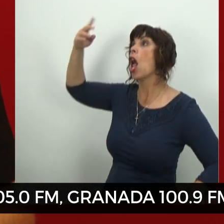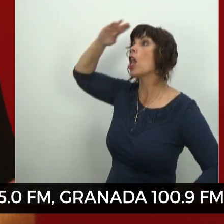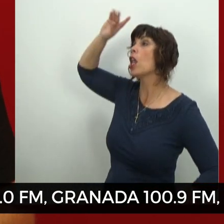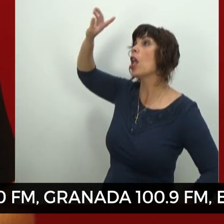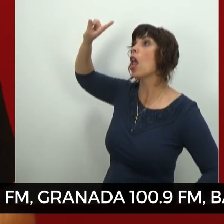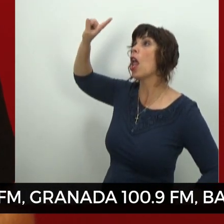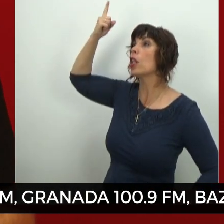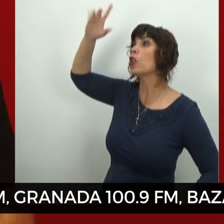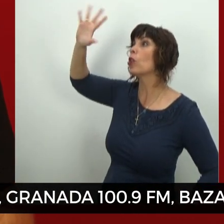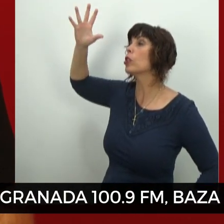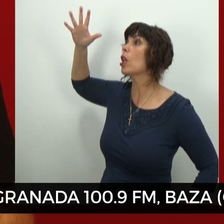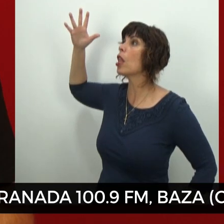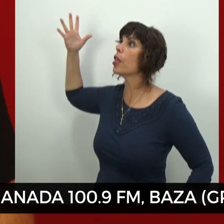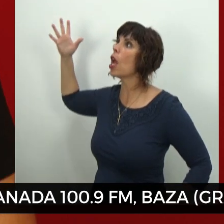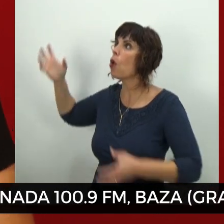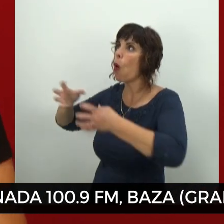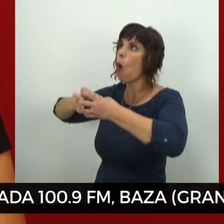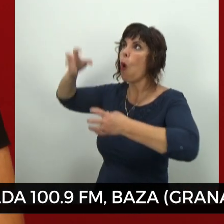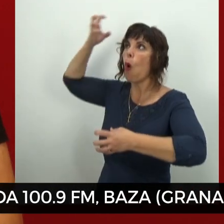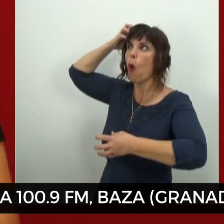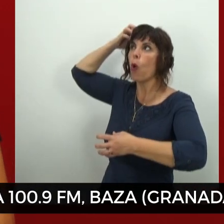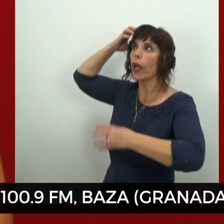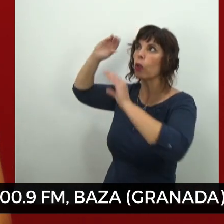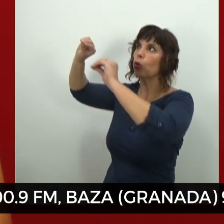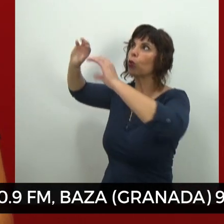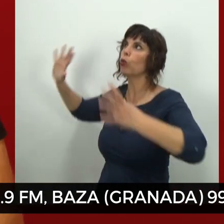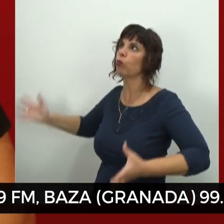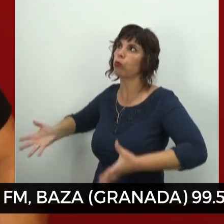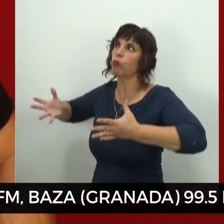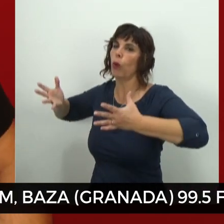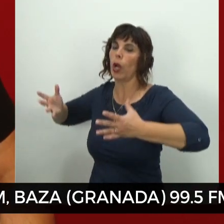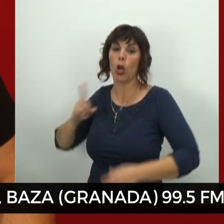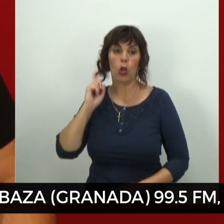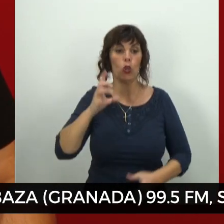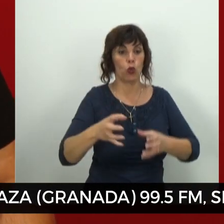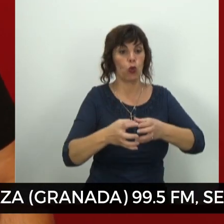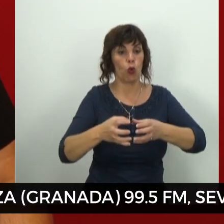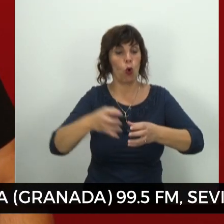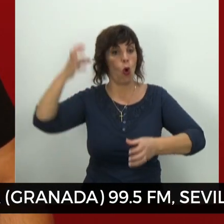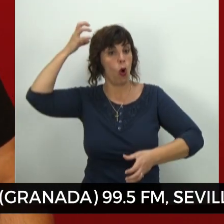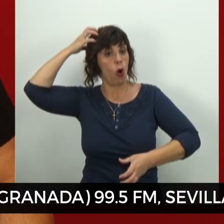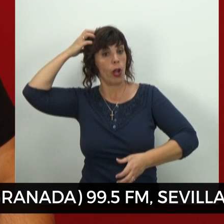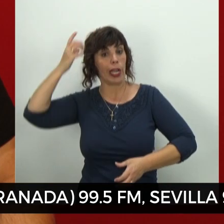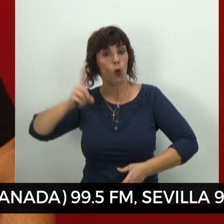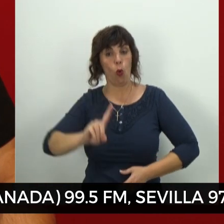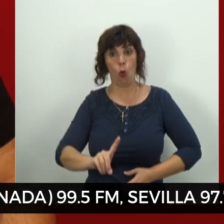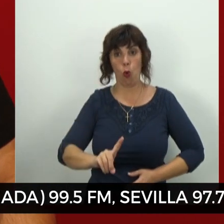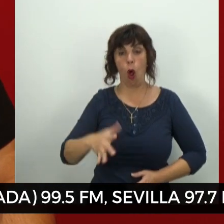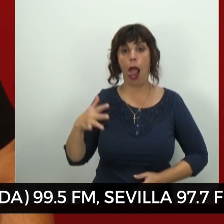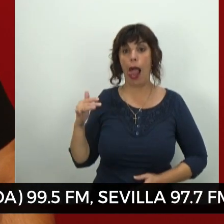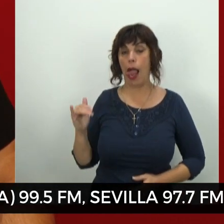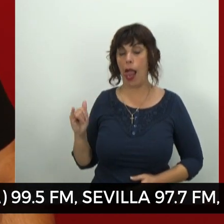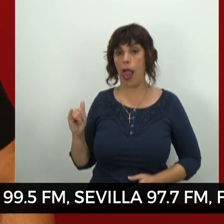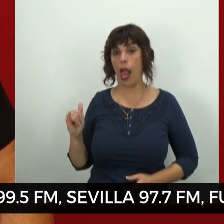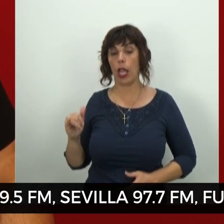levantará un reino. Solo existe un reino. Existe una iglesia visible y